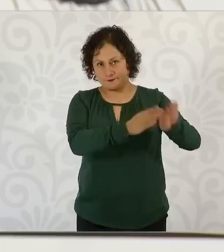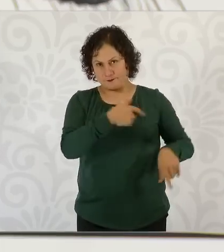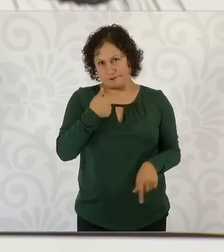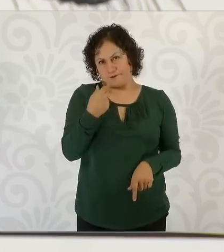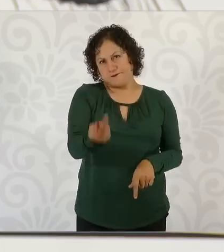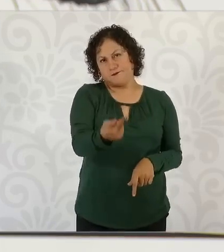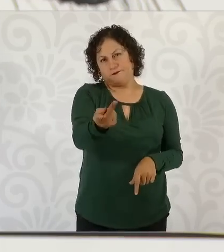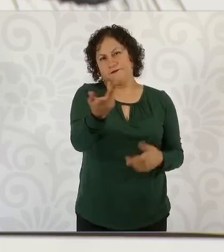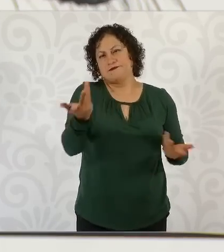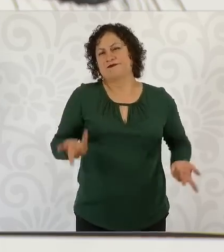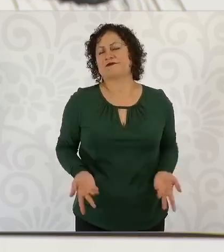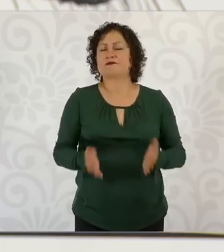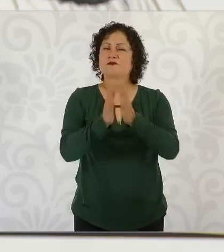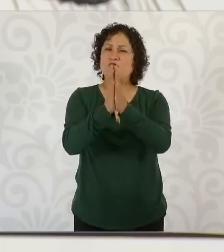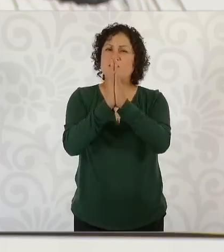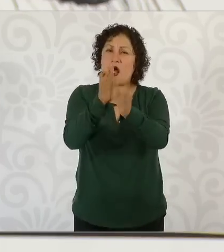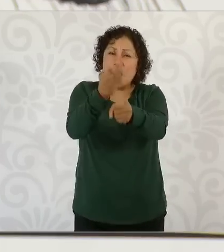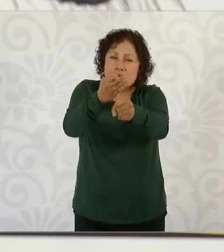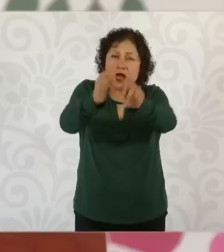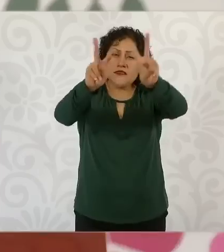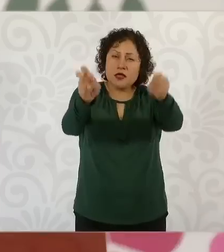¿para qué hacer tanto lío de una elección?